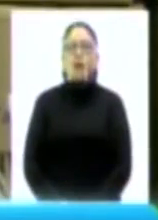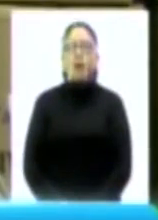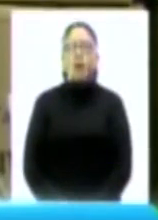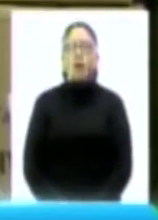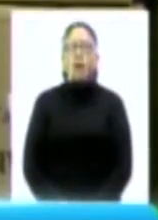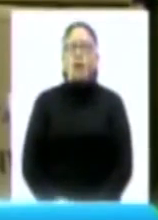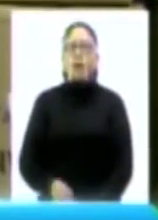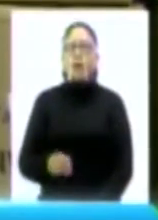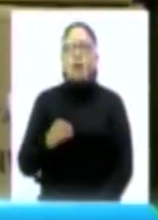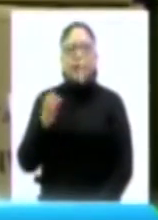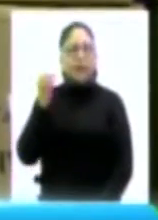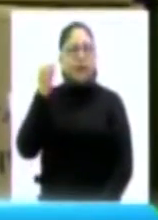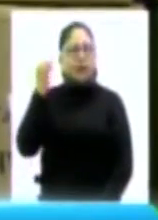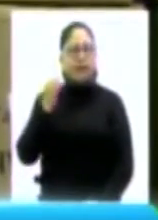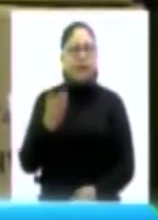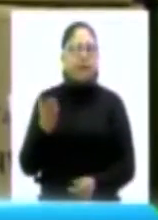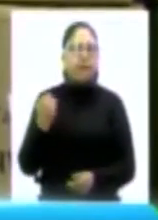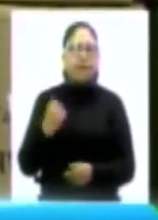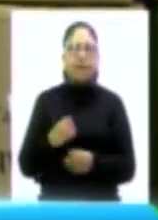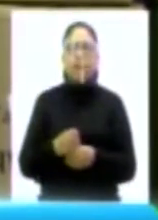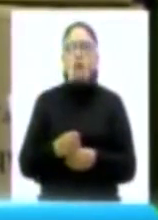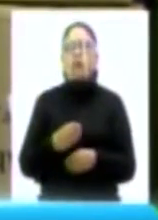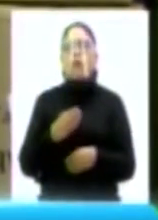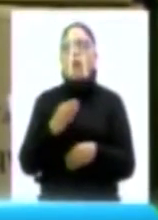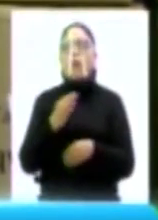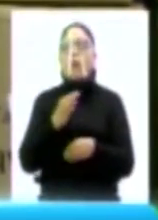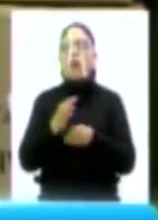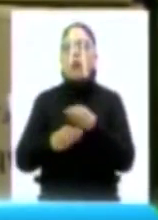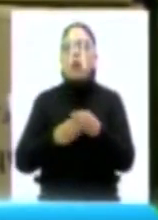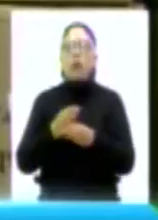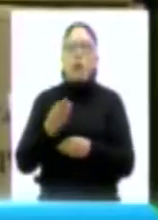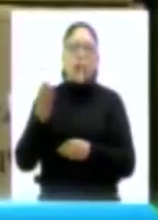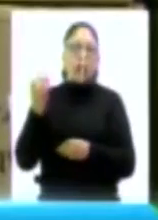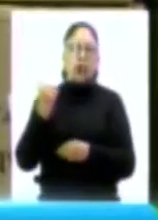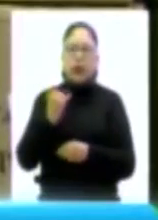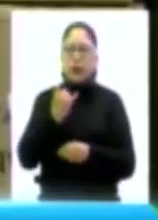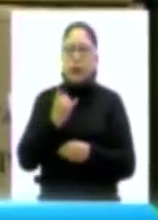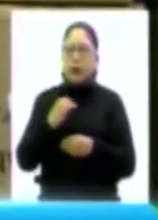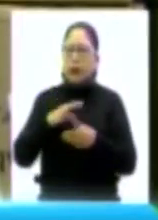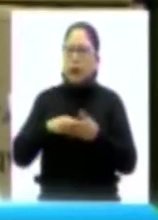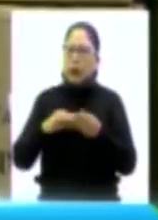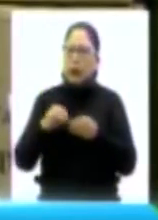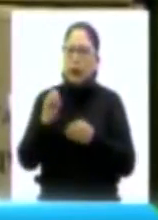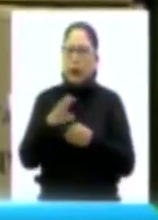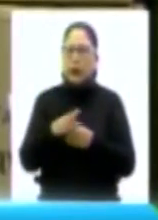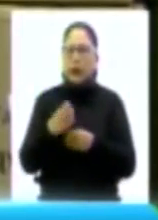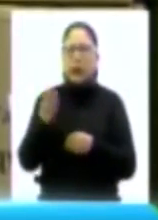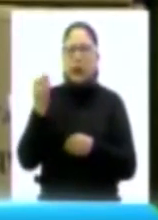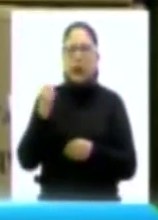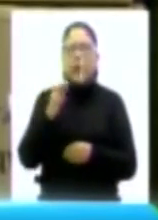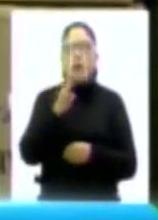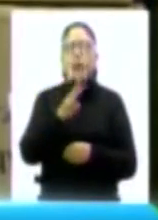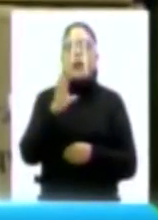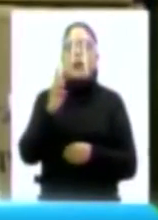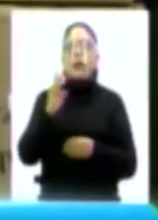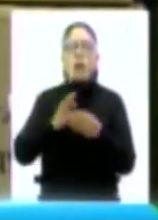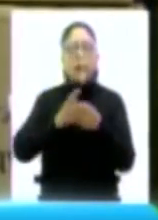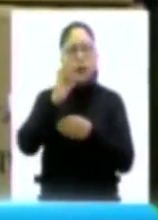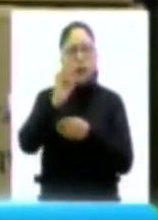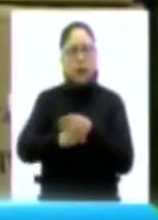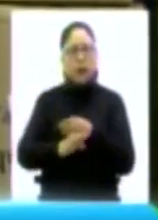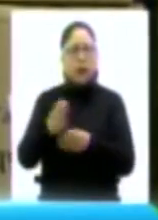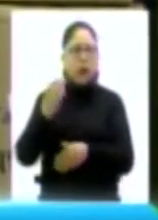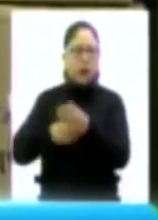lo que sucedió en el mundo desde hace un poco tiempo atrás. El 26 de febrero del